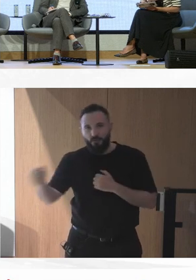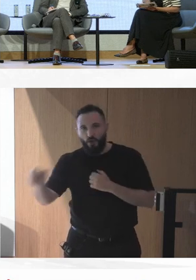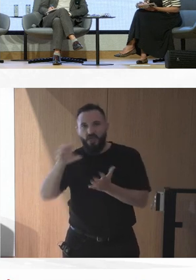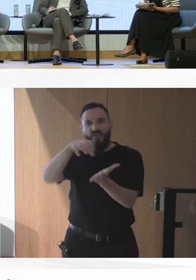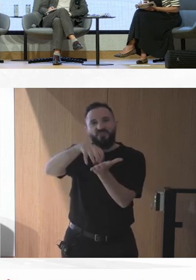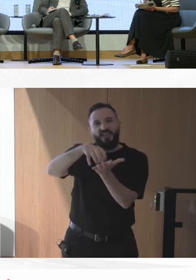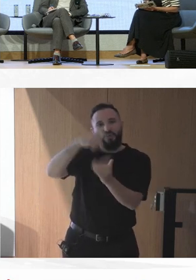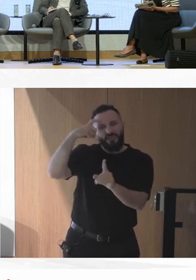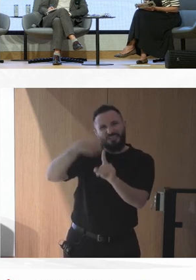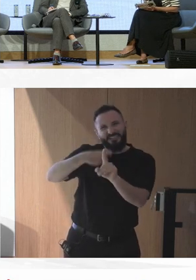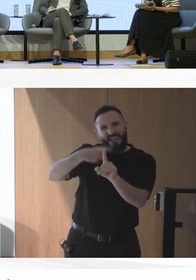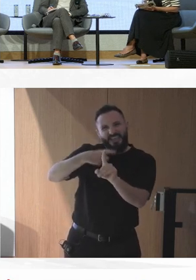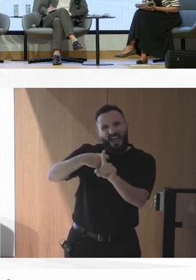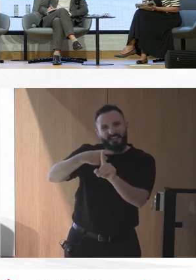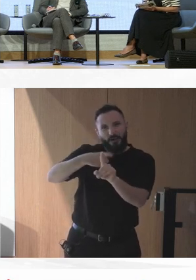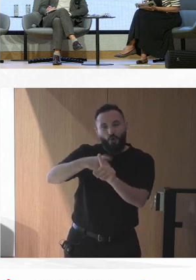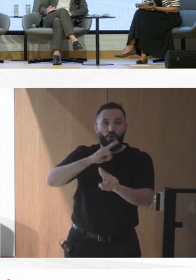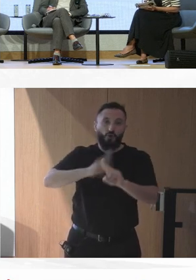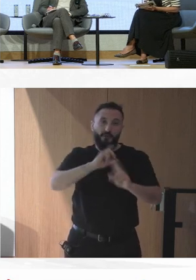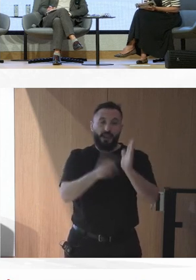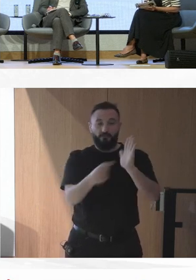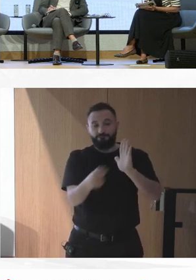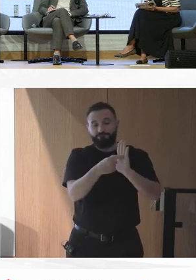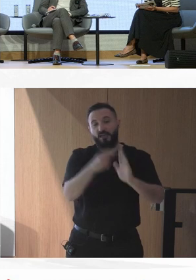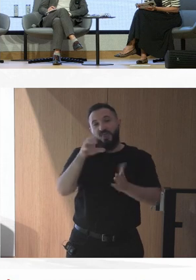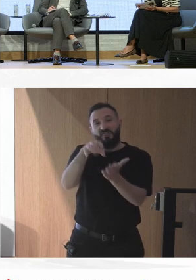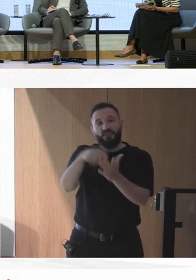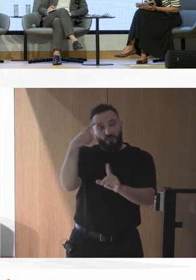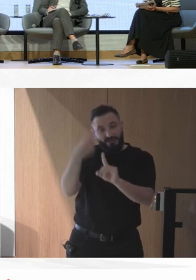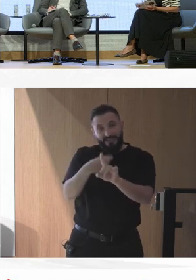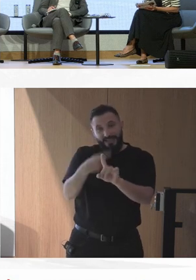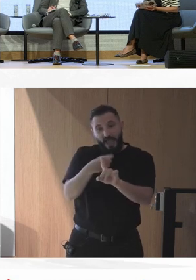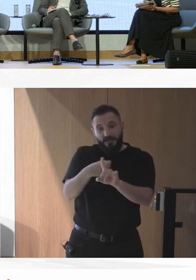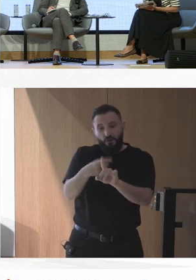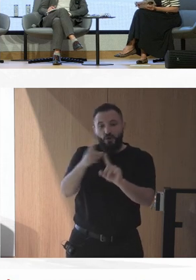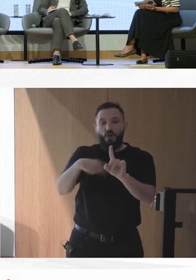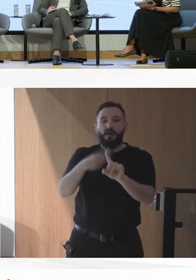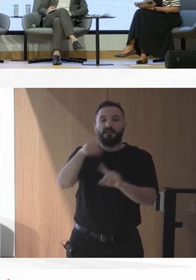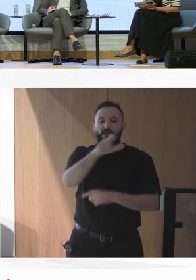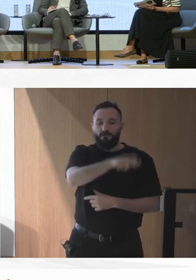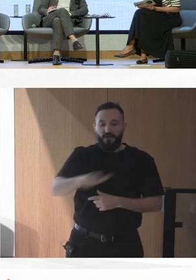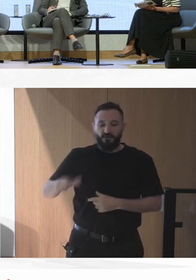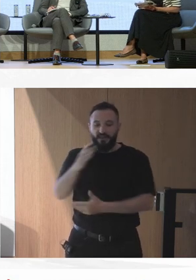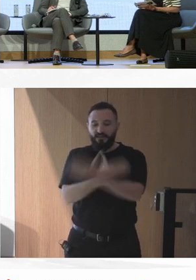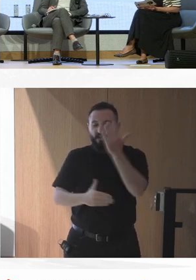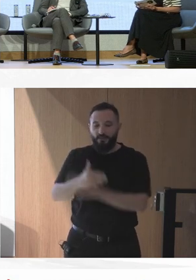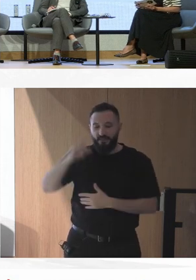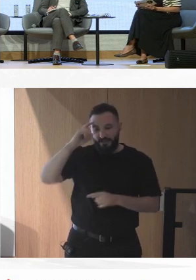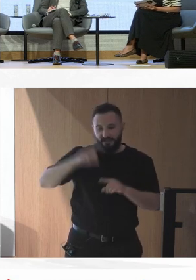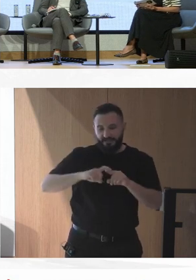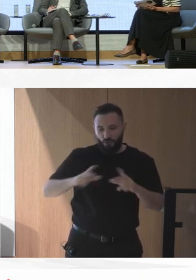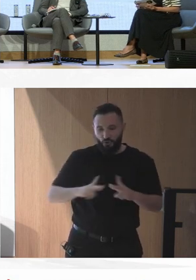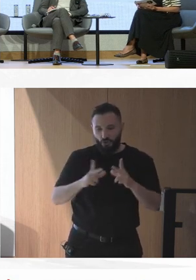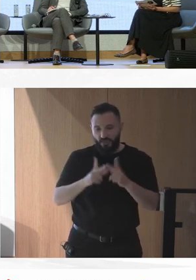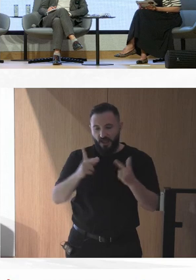centro psiquiátrico, así lo llama la ley, ¿no?, y también que está pensado, ¿no?, para personas con discapacidad psicosocial, y el